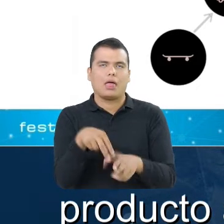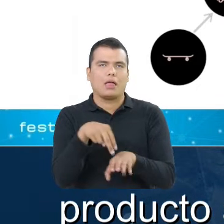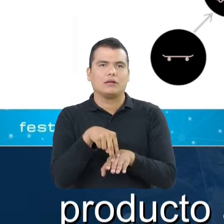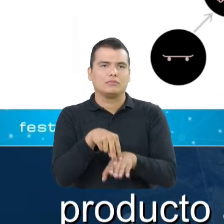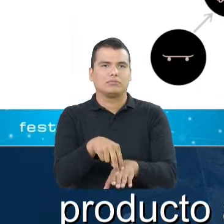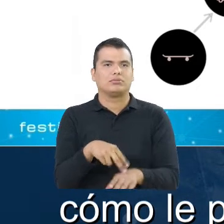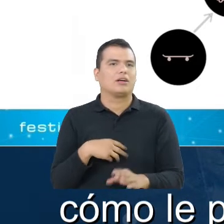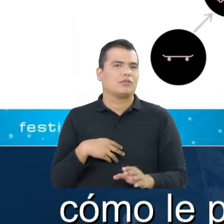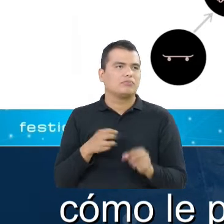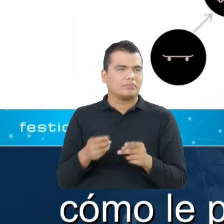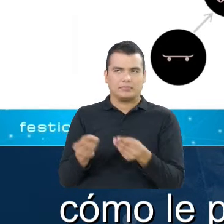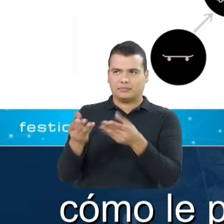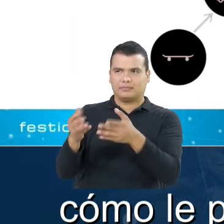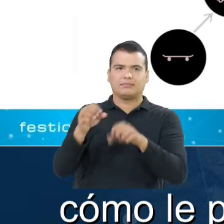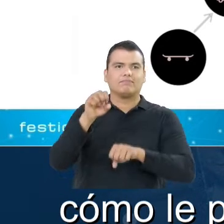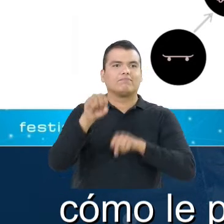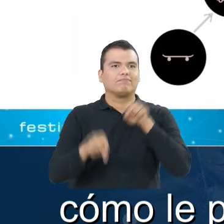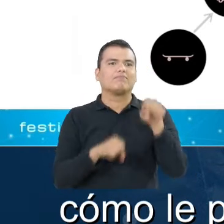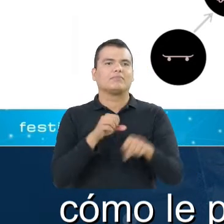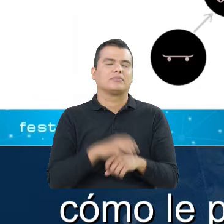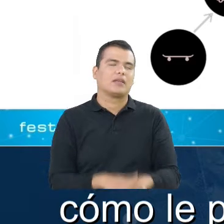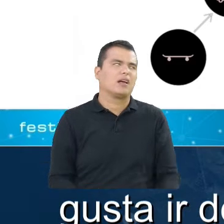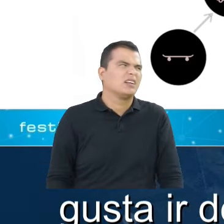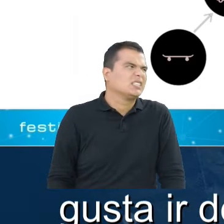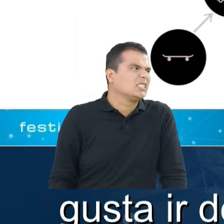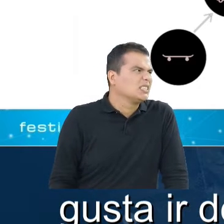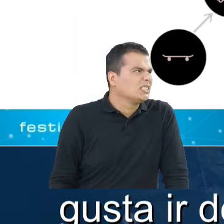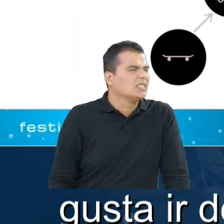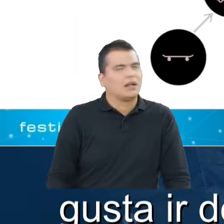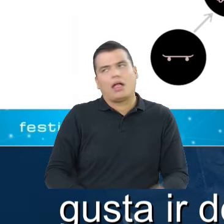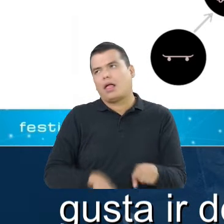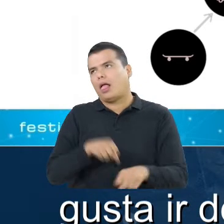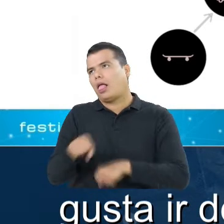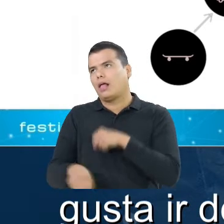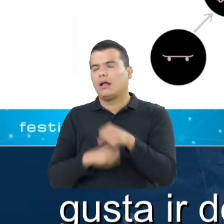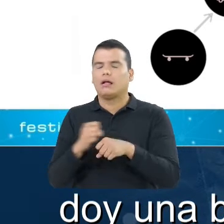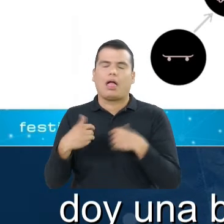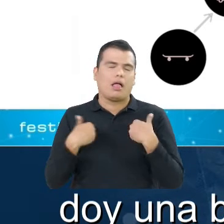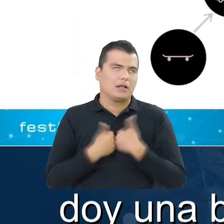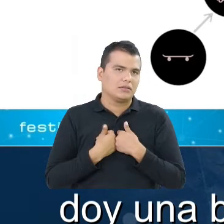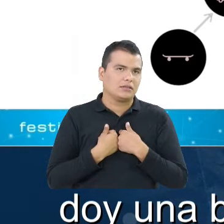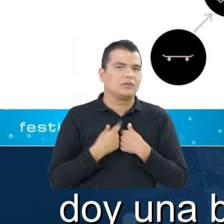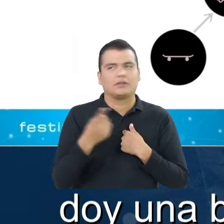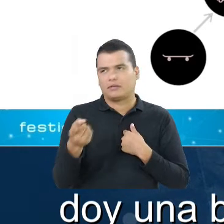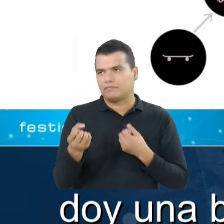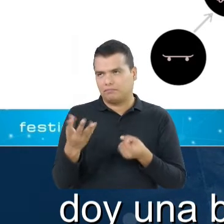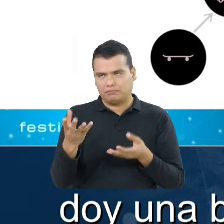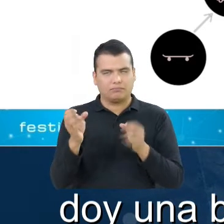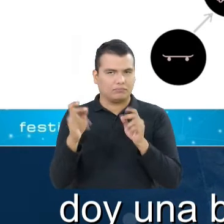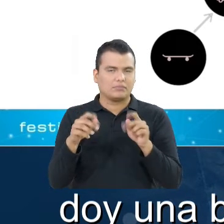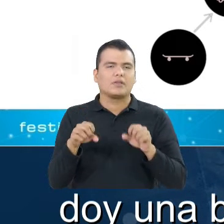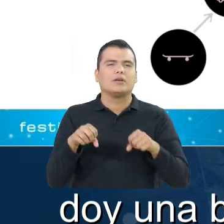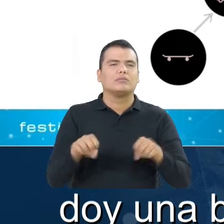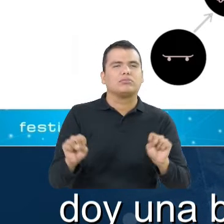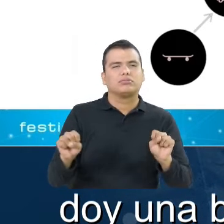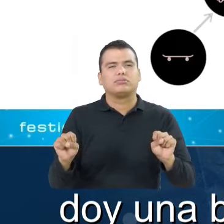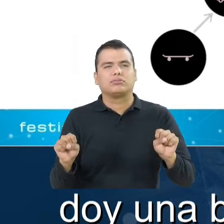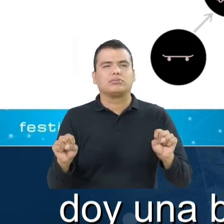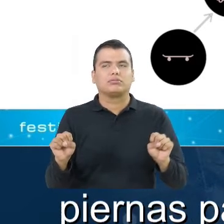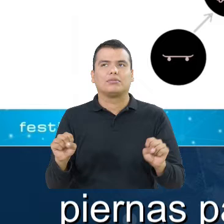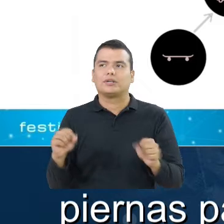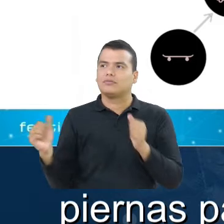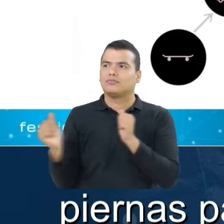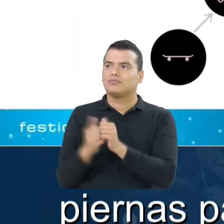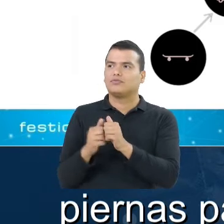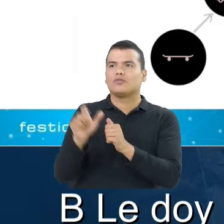silla y le doy una bicicleta. Oiga, me canso de las piernas para moverme de un punto A a un punto B. Le doy una motocicleta. Venga, pero quiero ir con mi esposa,